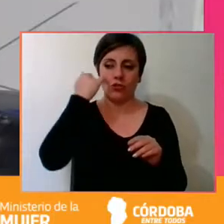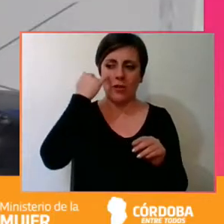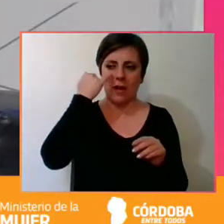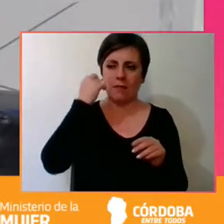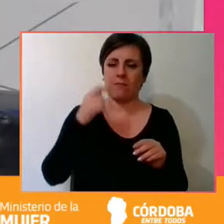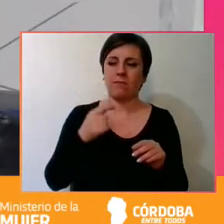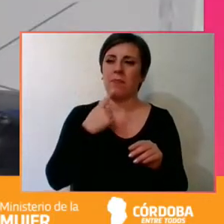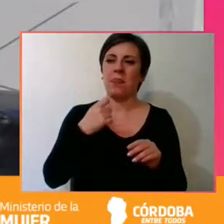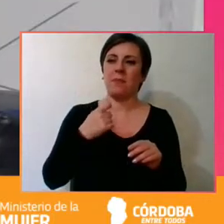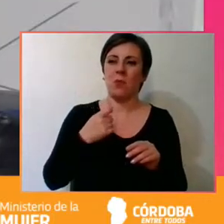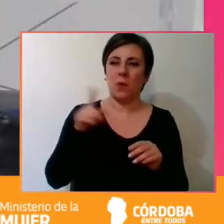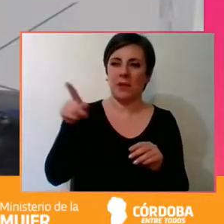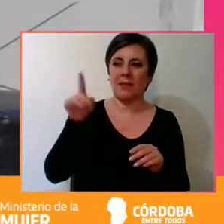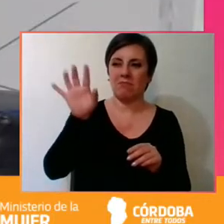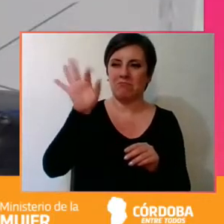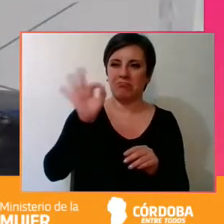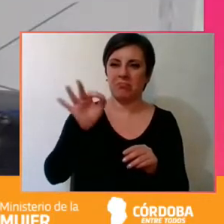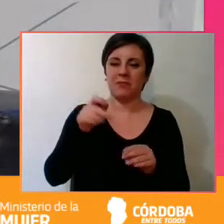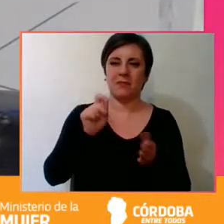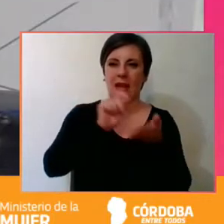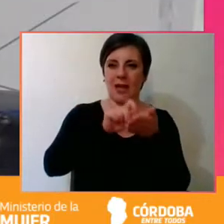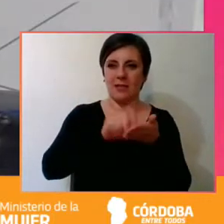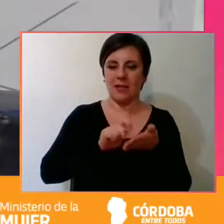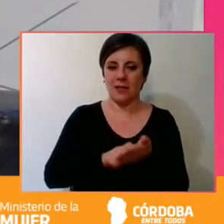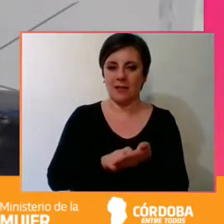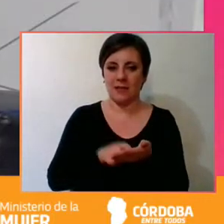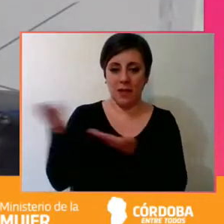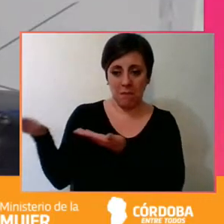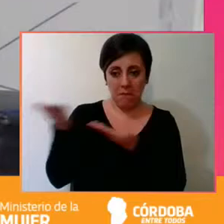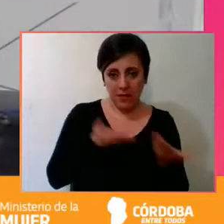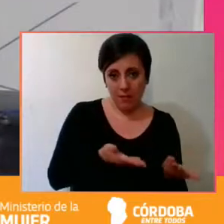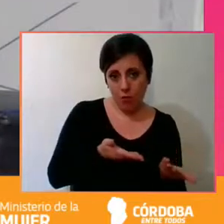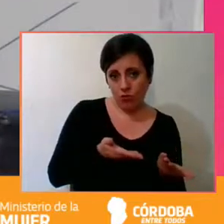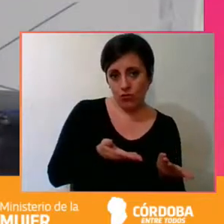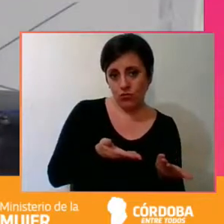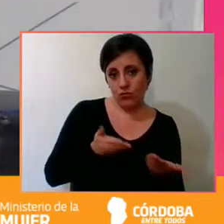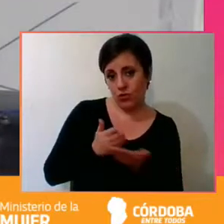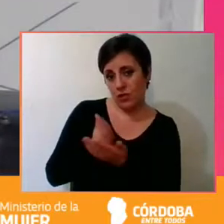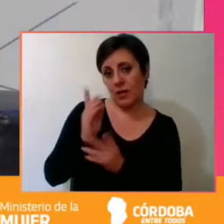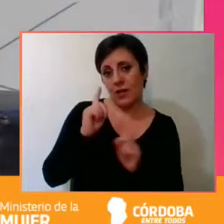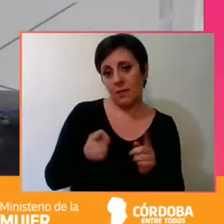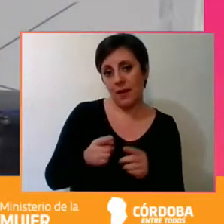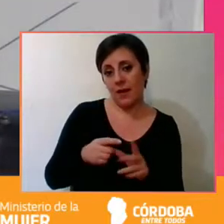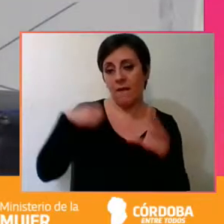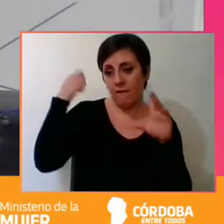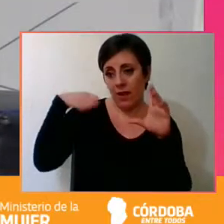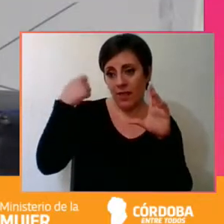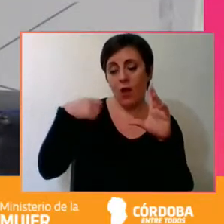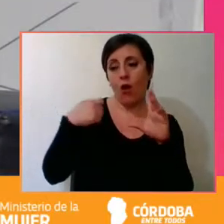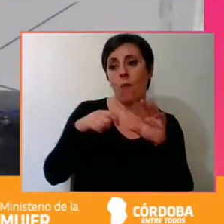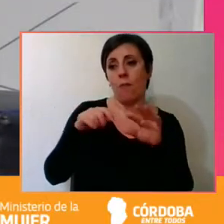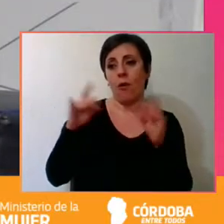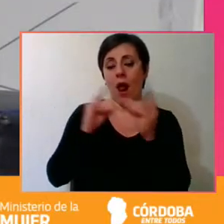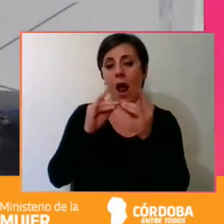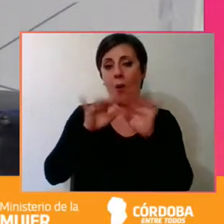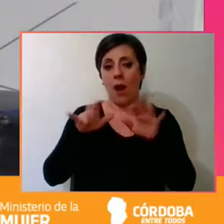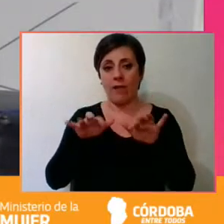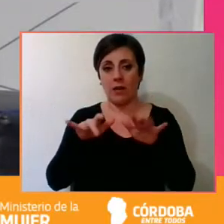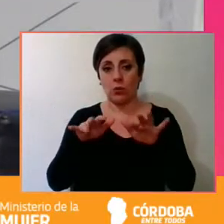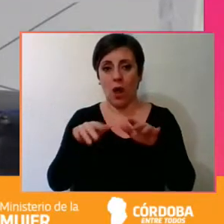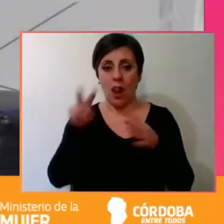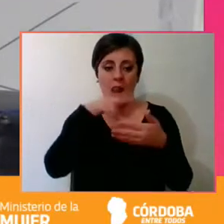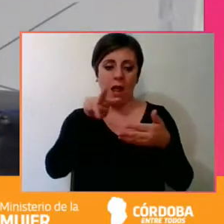identificarles para saber sobre su asistencia. Las invitamos y los invitamos a seguir también los videos a través del aula virtual, que vayan leyendo el